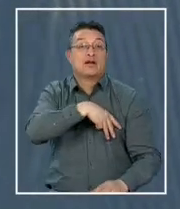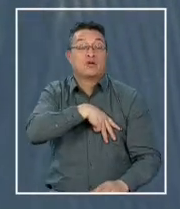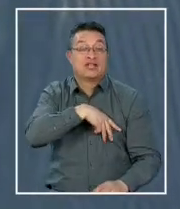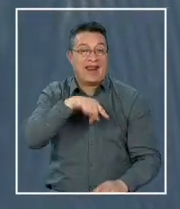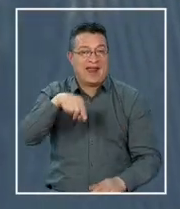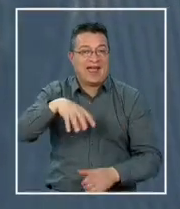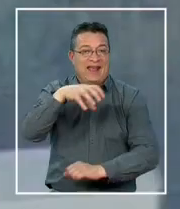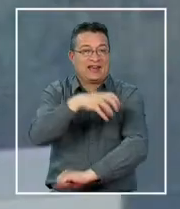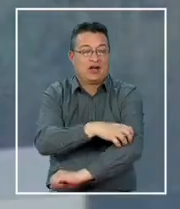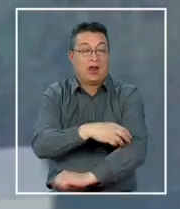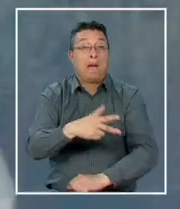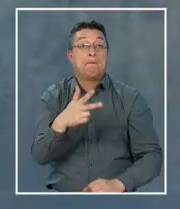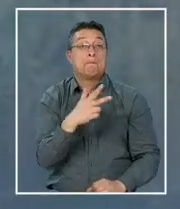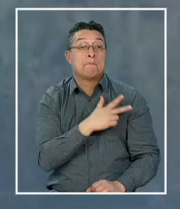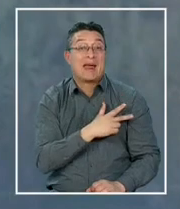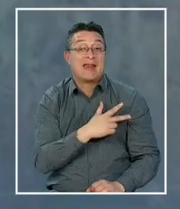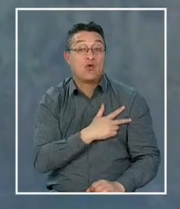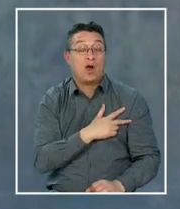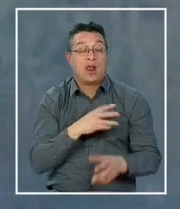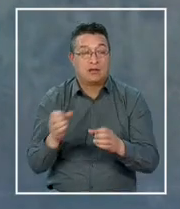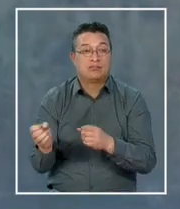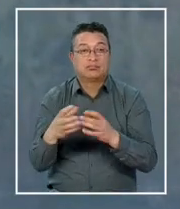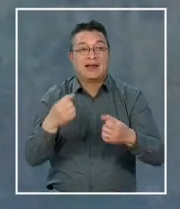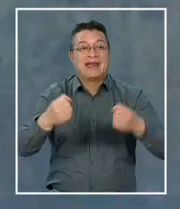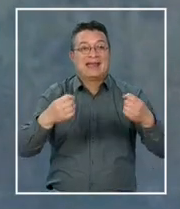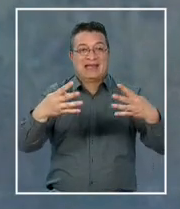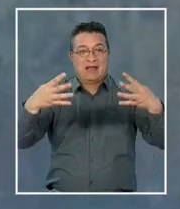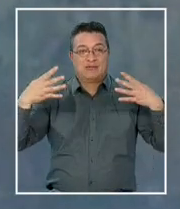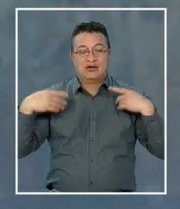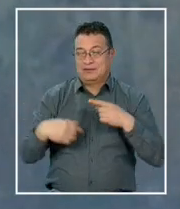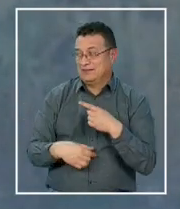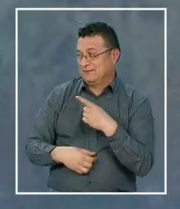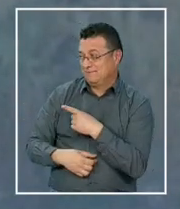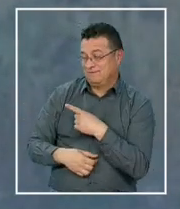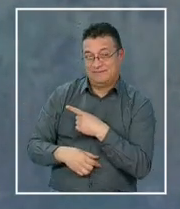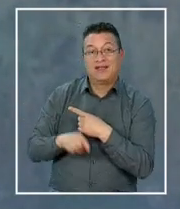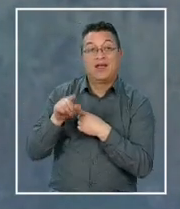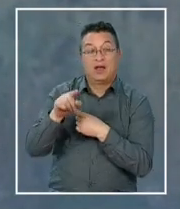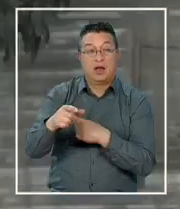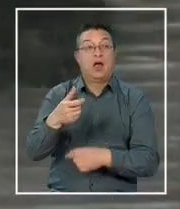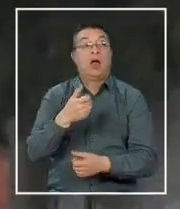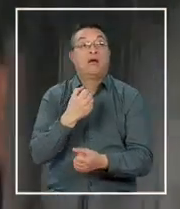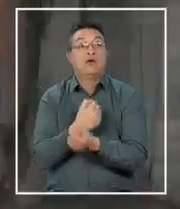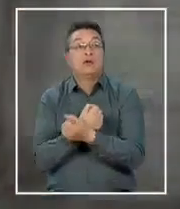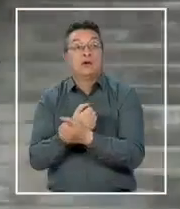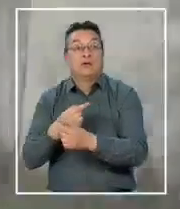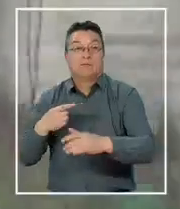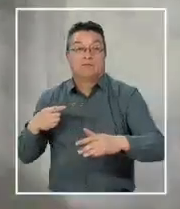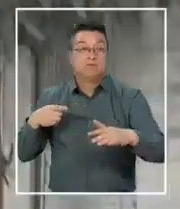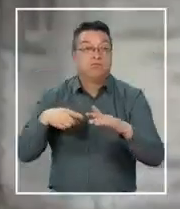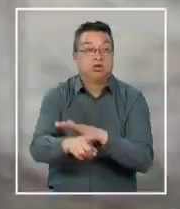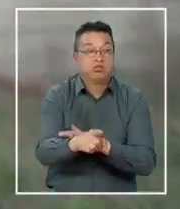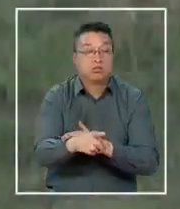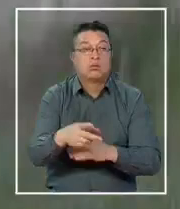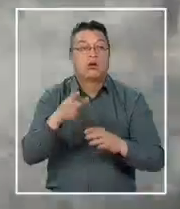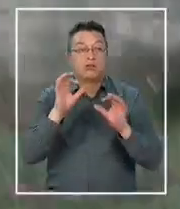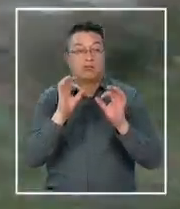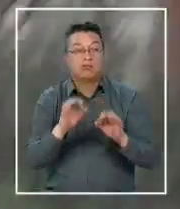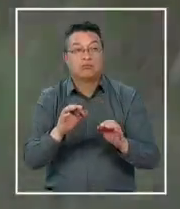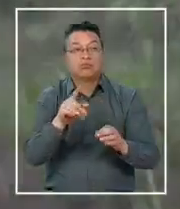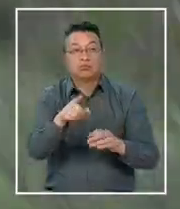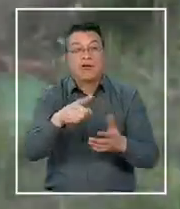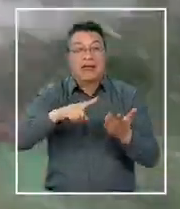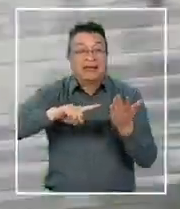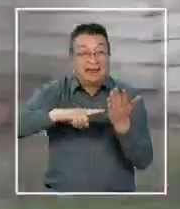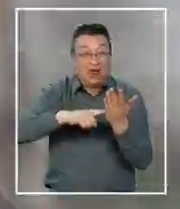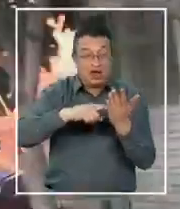Y cuándo la marihuana llegó transportada en camión a esta parcela la policía actuó burlando las tecnologías utilizadas